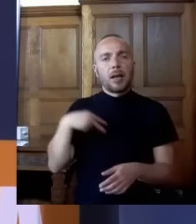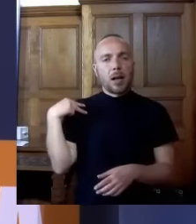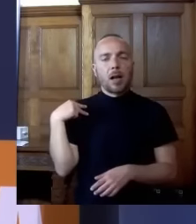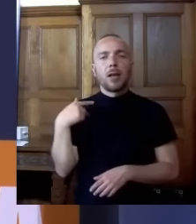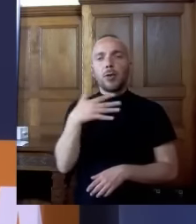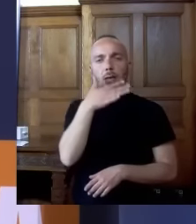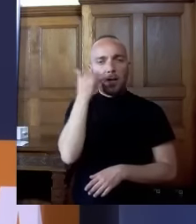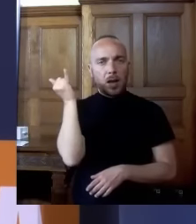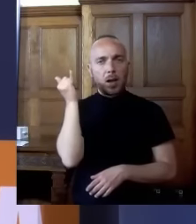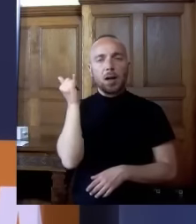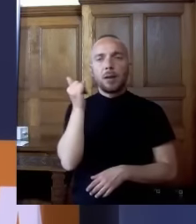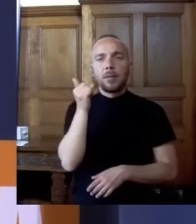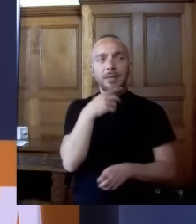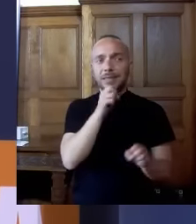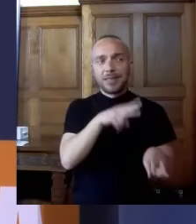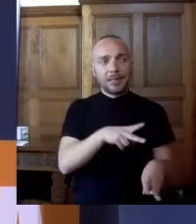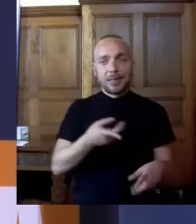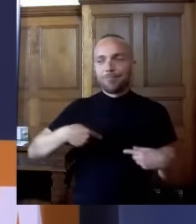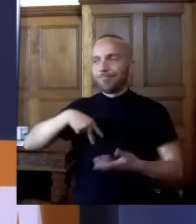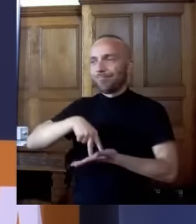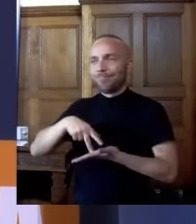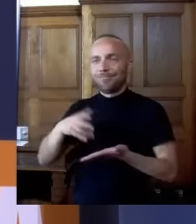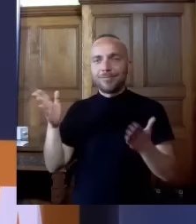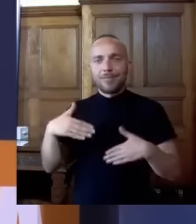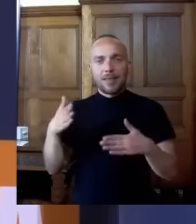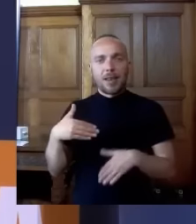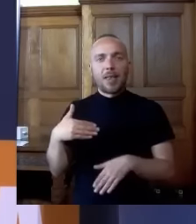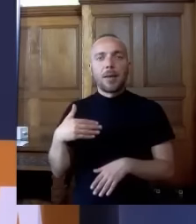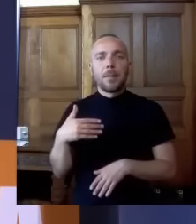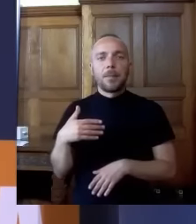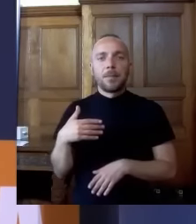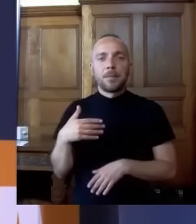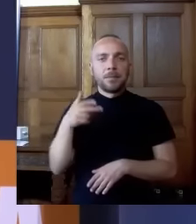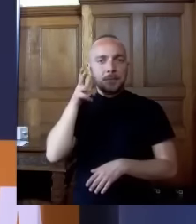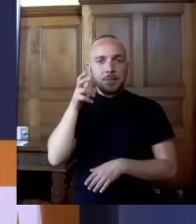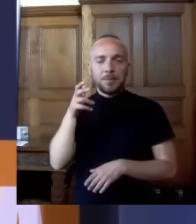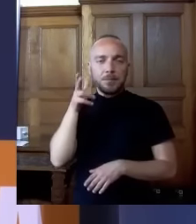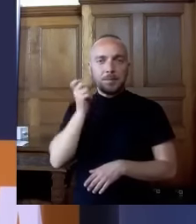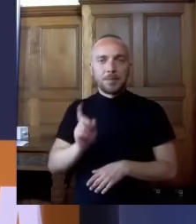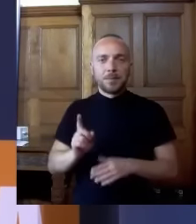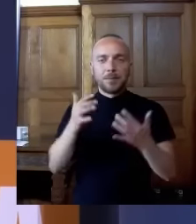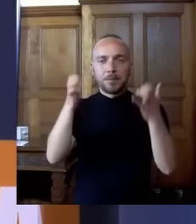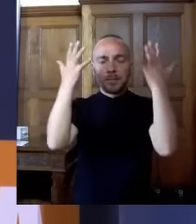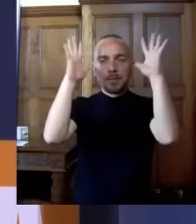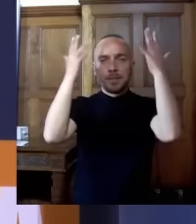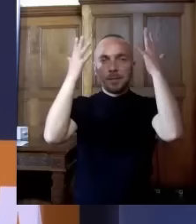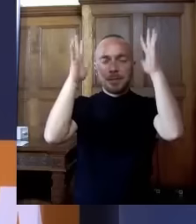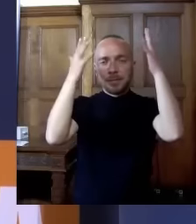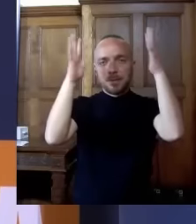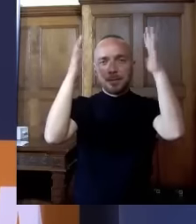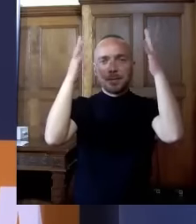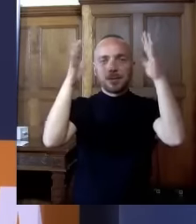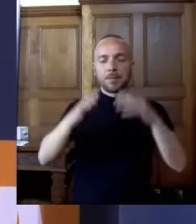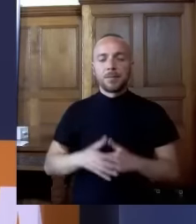cual ninguna de nosotras estaríamos aquí haciendo política para transformar las cosas